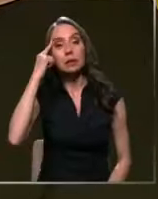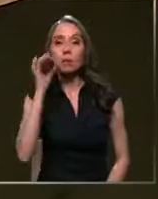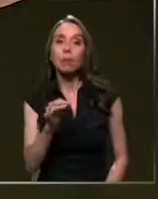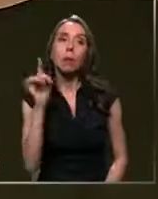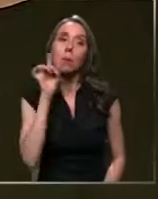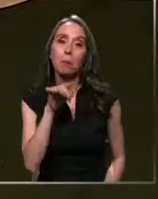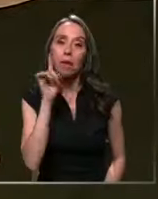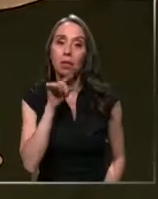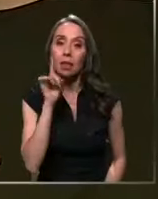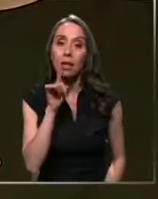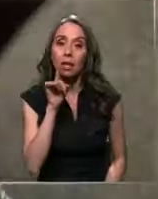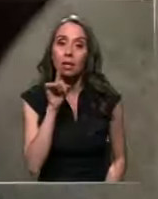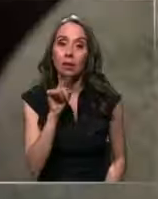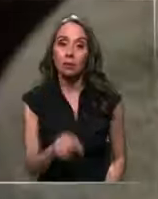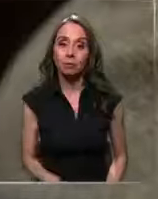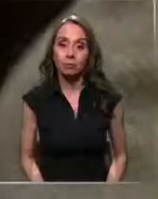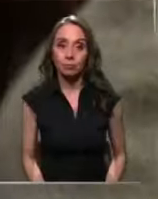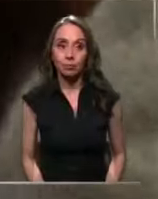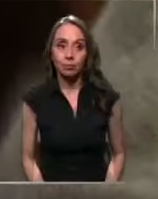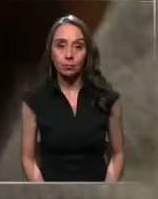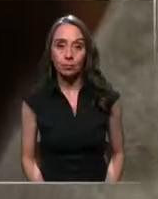mentira.